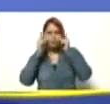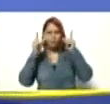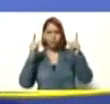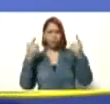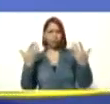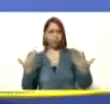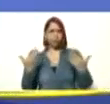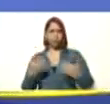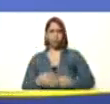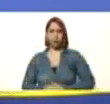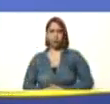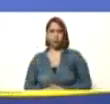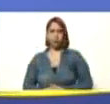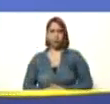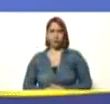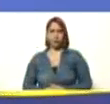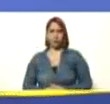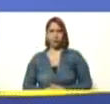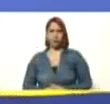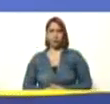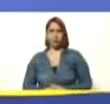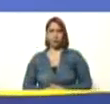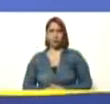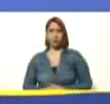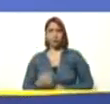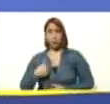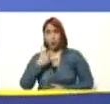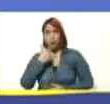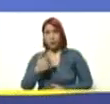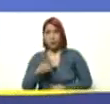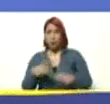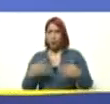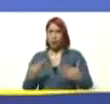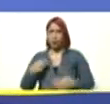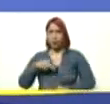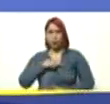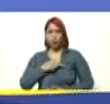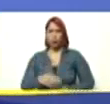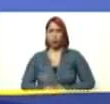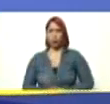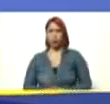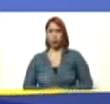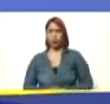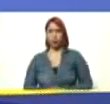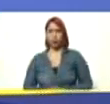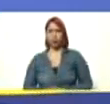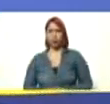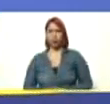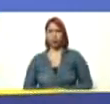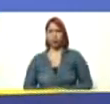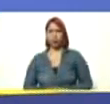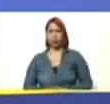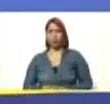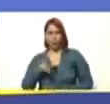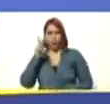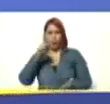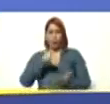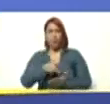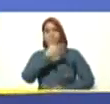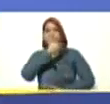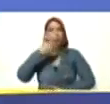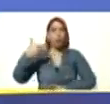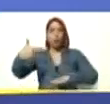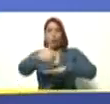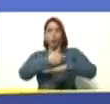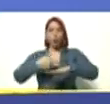Impresionante, de verdad. Lo dije cuando lo despedimos allá en la Academia Militar. El mejor